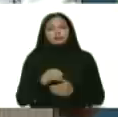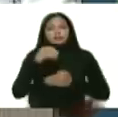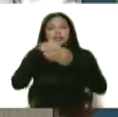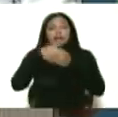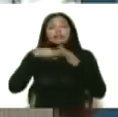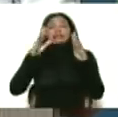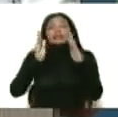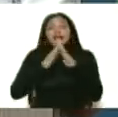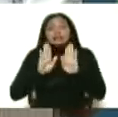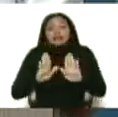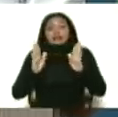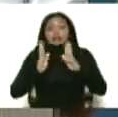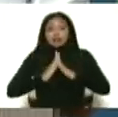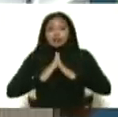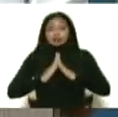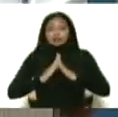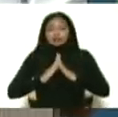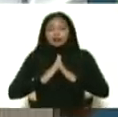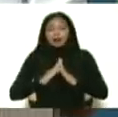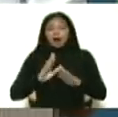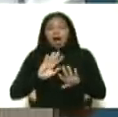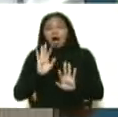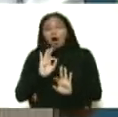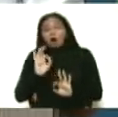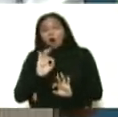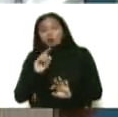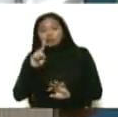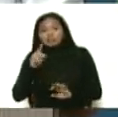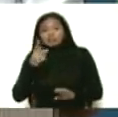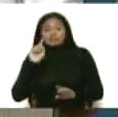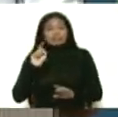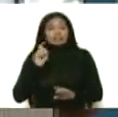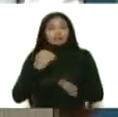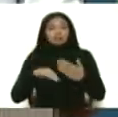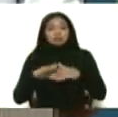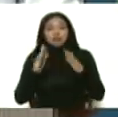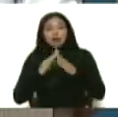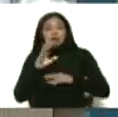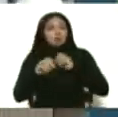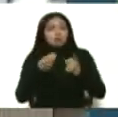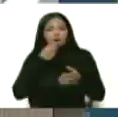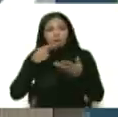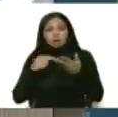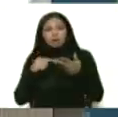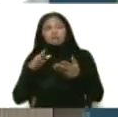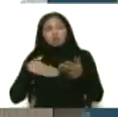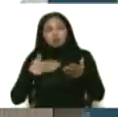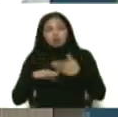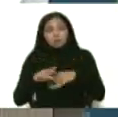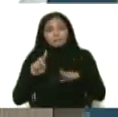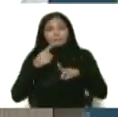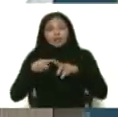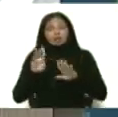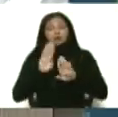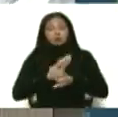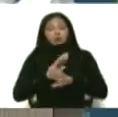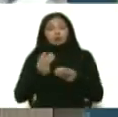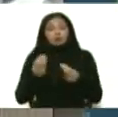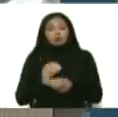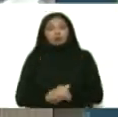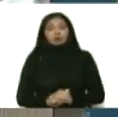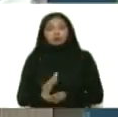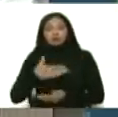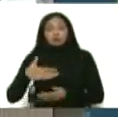su casa, a menos que sea estrictamente necesario salir, pues vamos a lograr derrotar esta